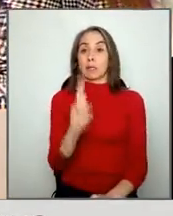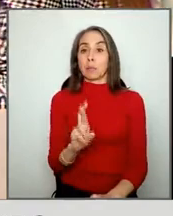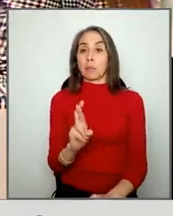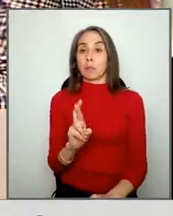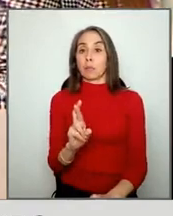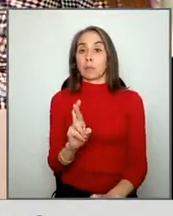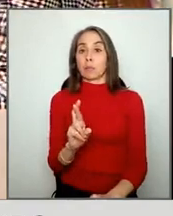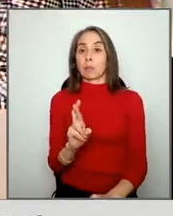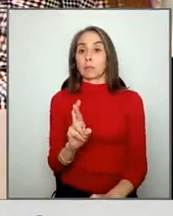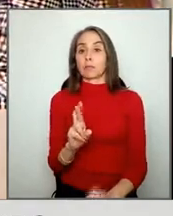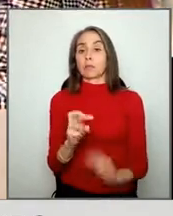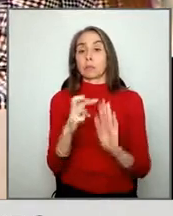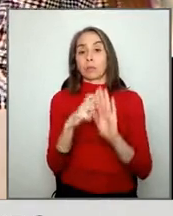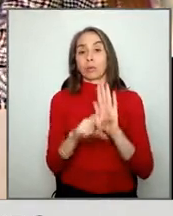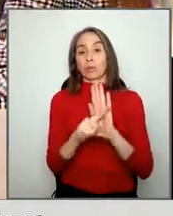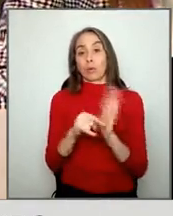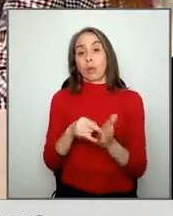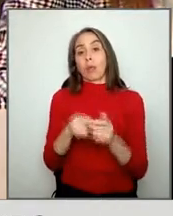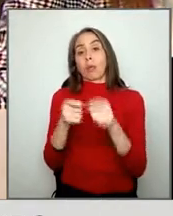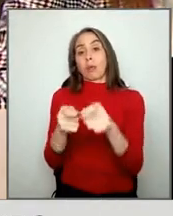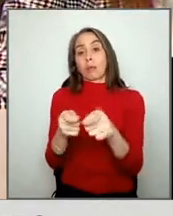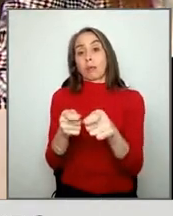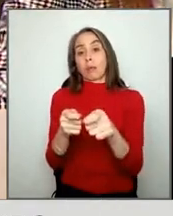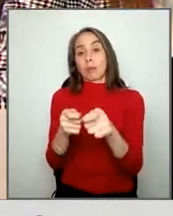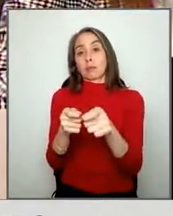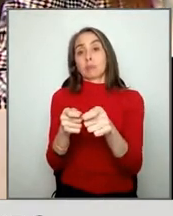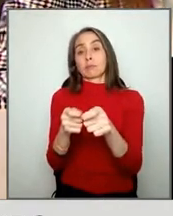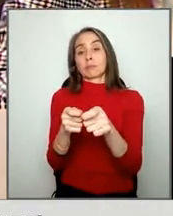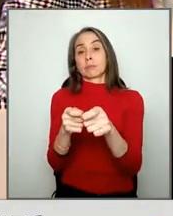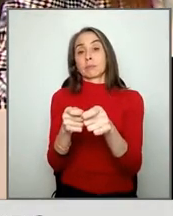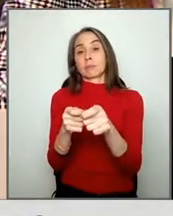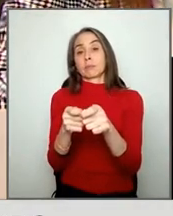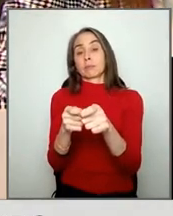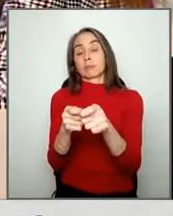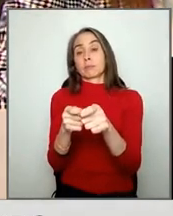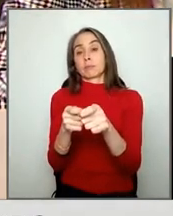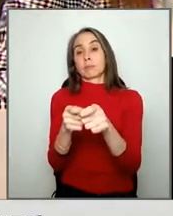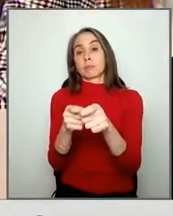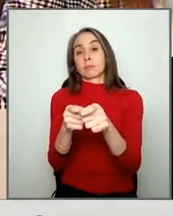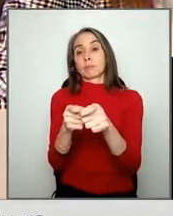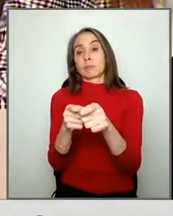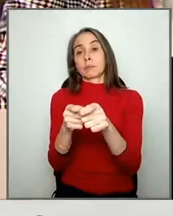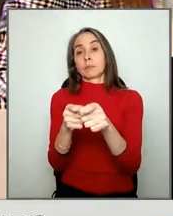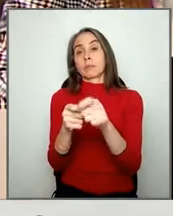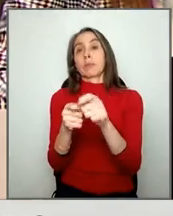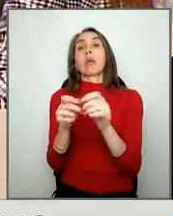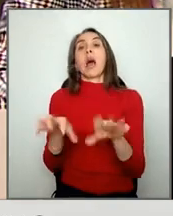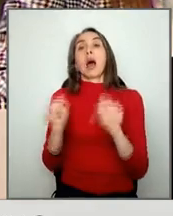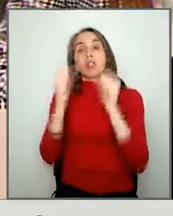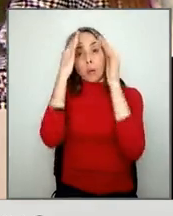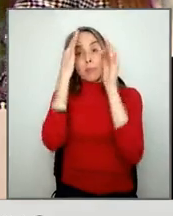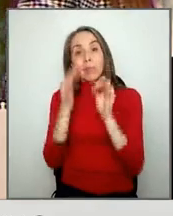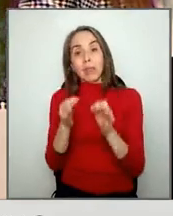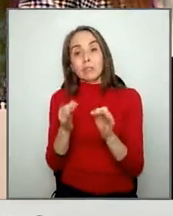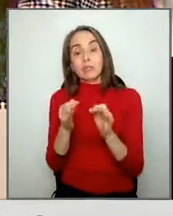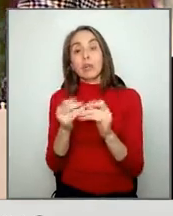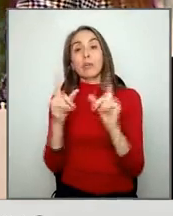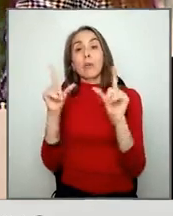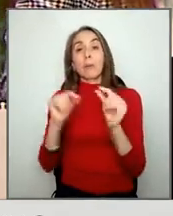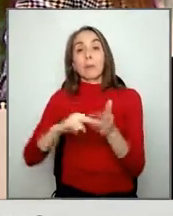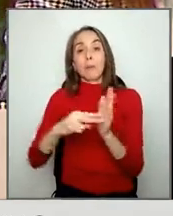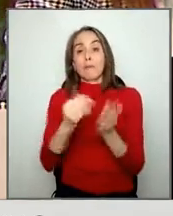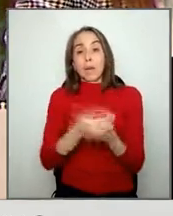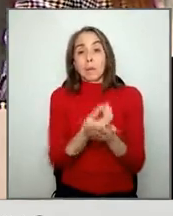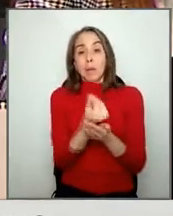envía un mensaje presidencial que tenga por objeto mediar Perdón medidas para mitigar las consecuencias económicas que sufren